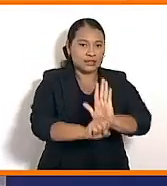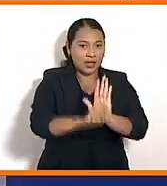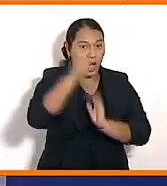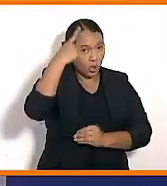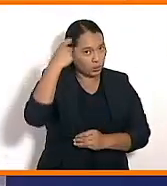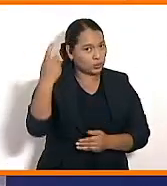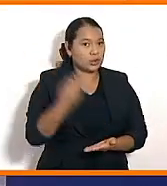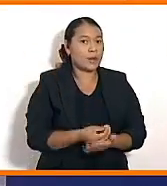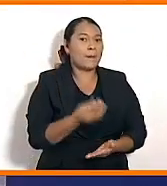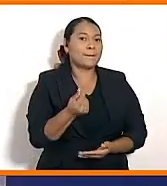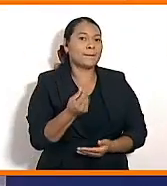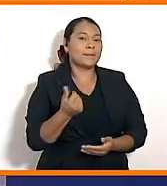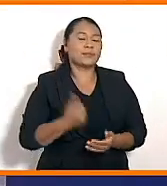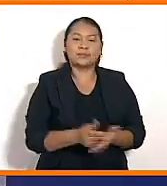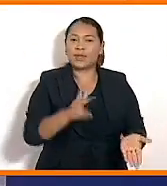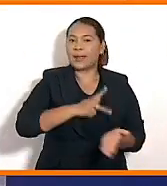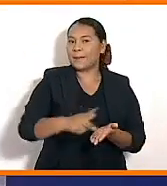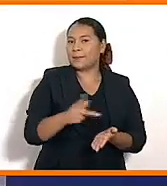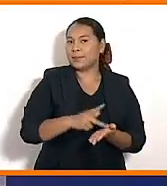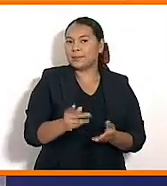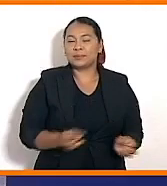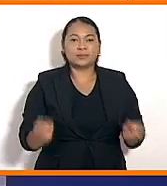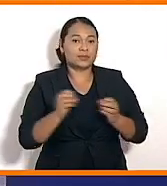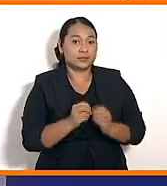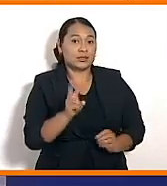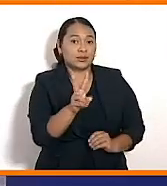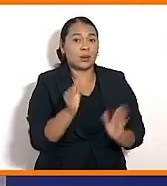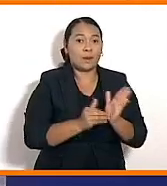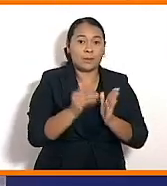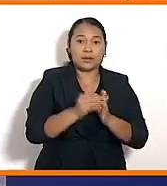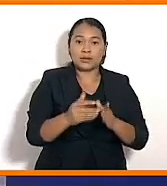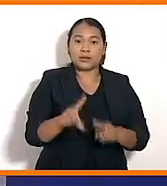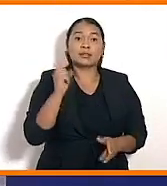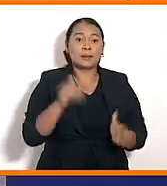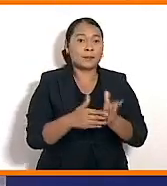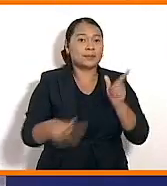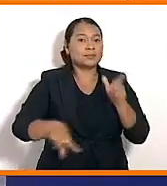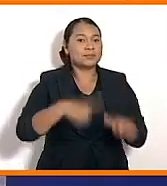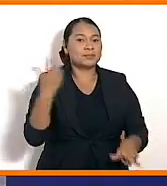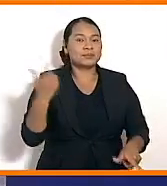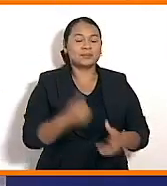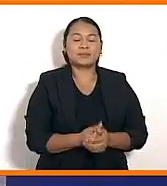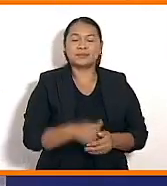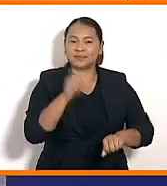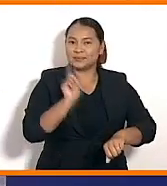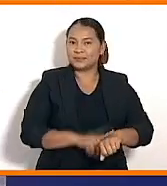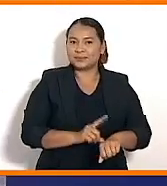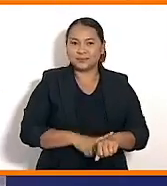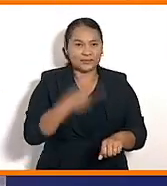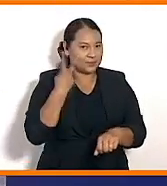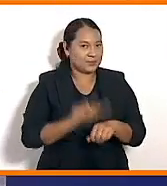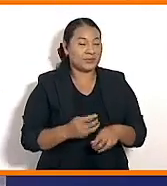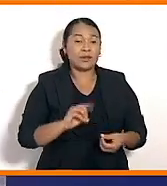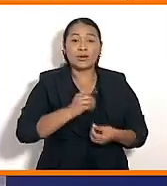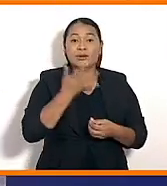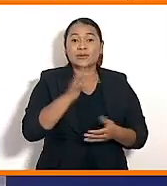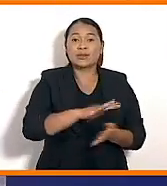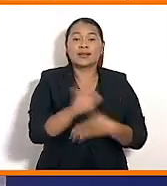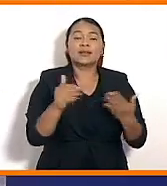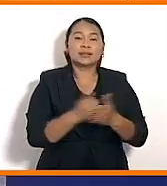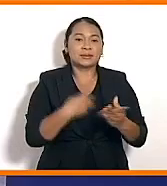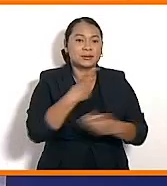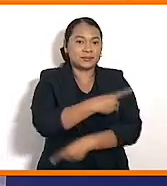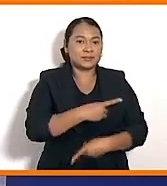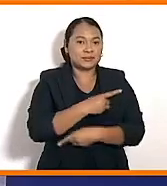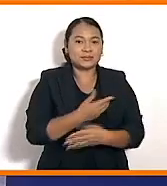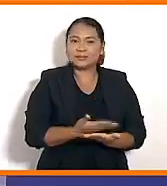de sueños dinero, con el cual pagamos más de 2.100.000 lempiras. Ahora sí llegó el momento de llevarte la diversión y la